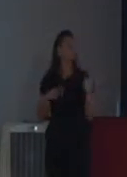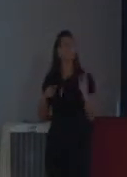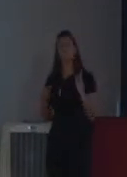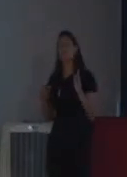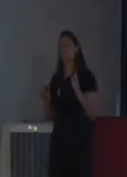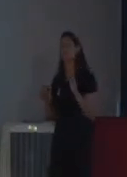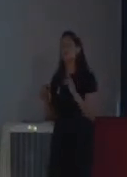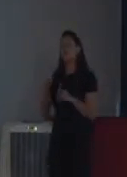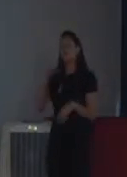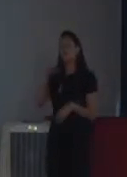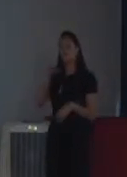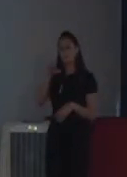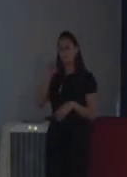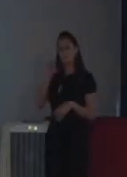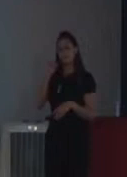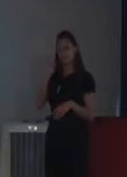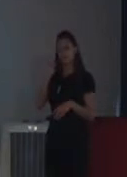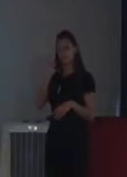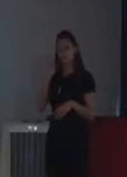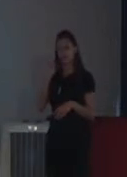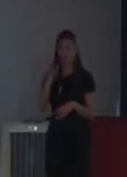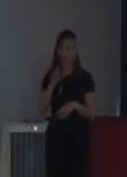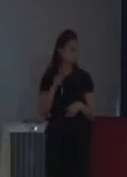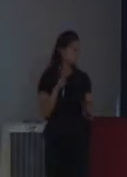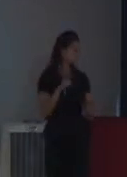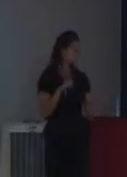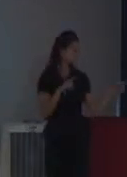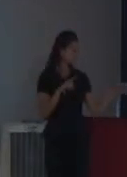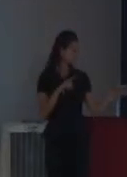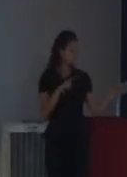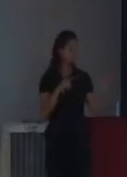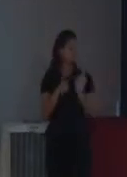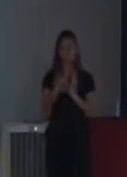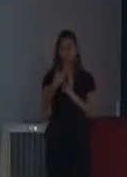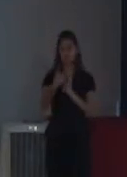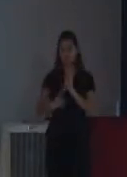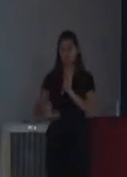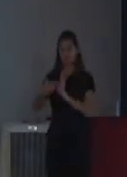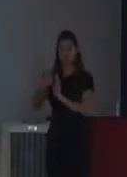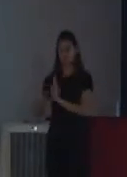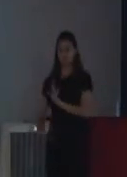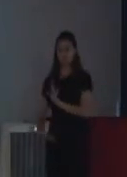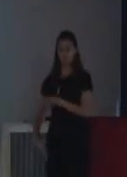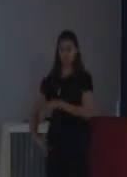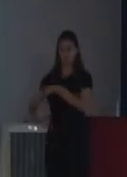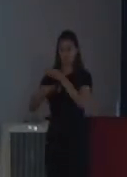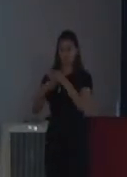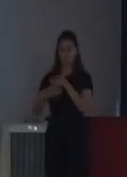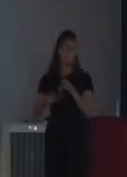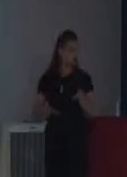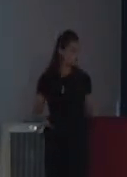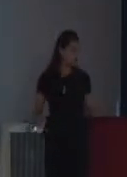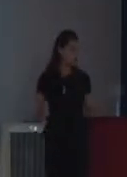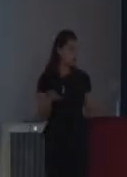protocolos adicionales. Todos estos protocolos adicionales hacen parte de